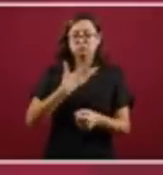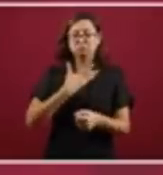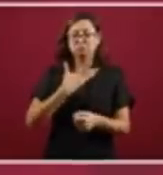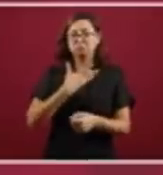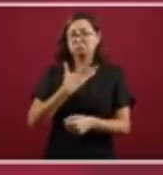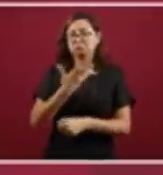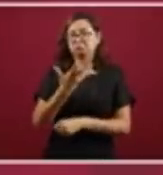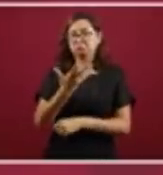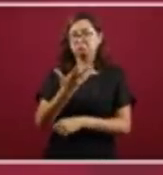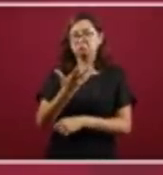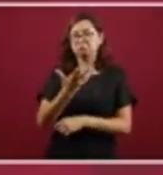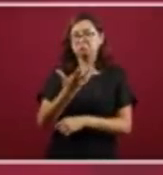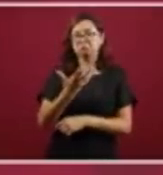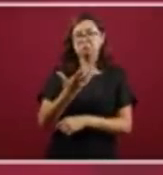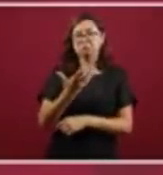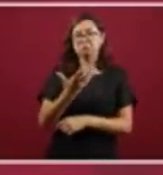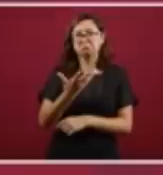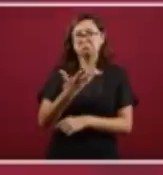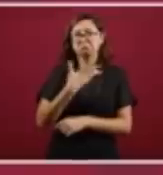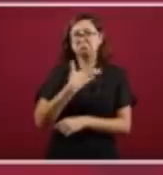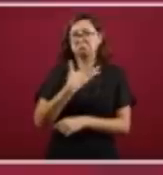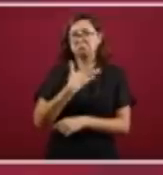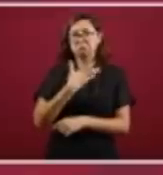alrededor de